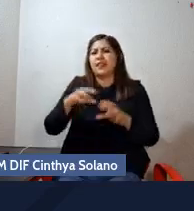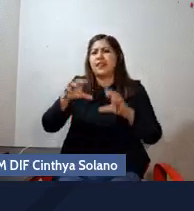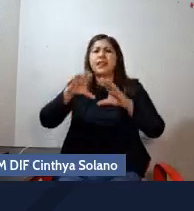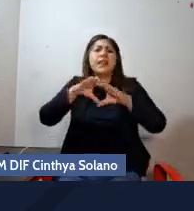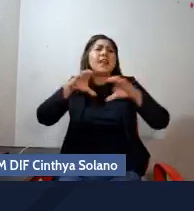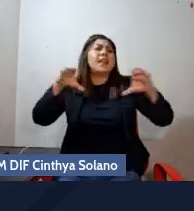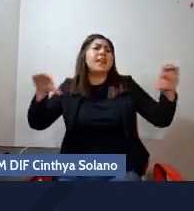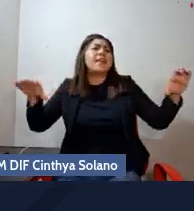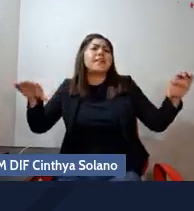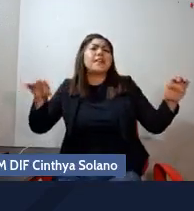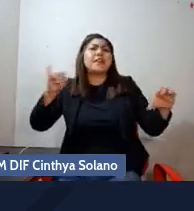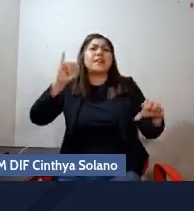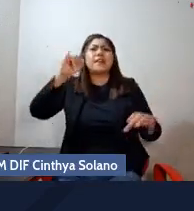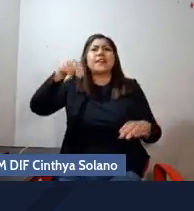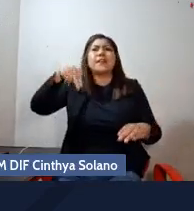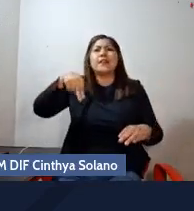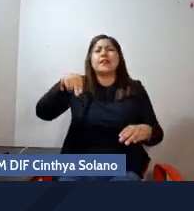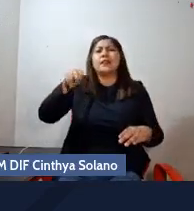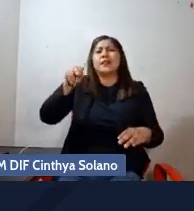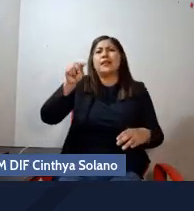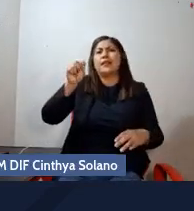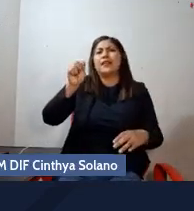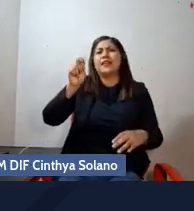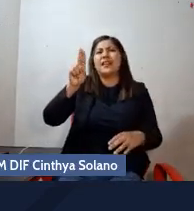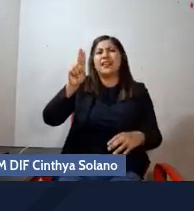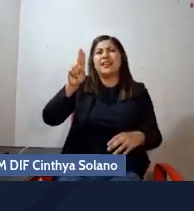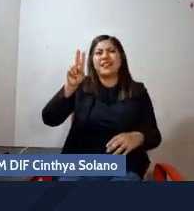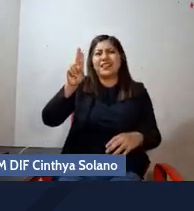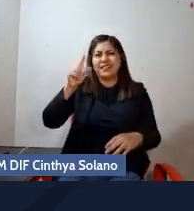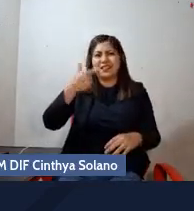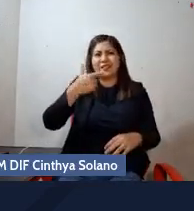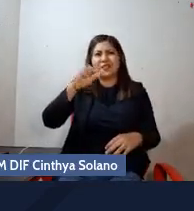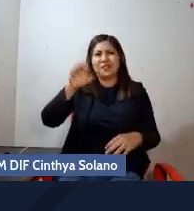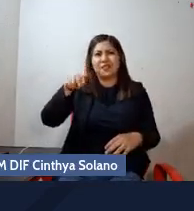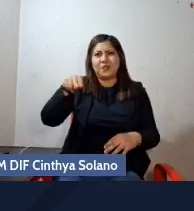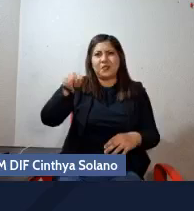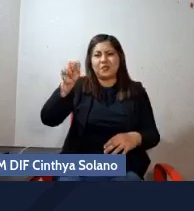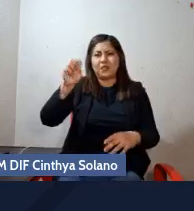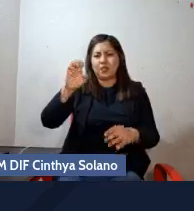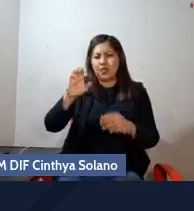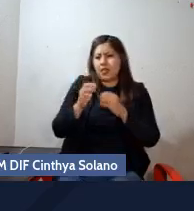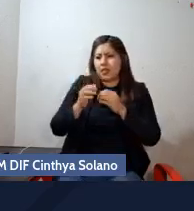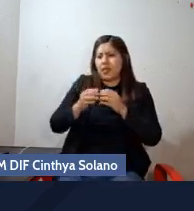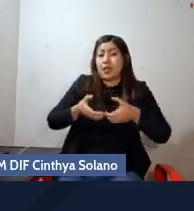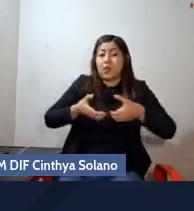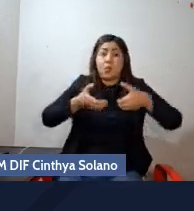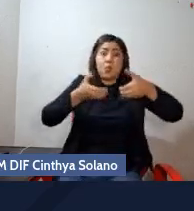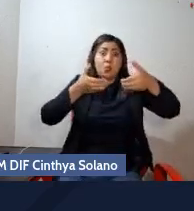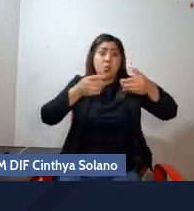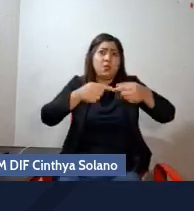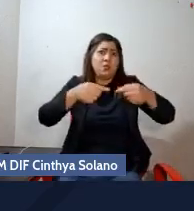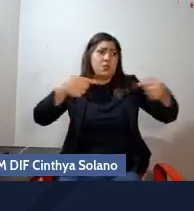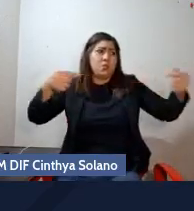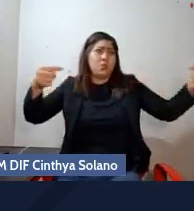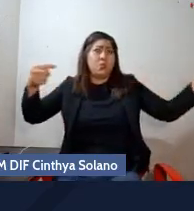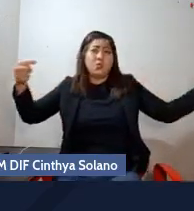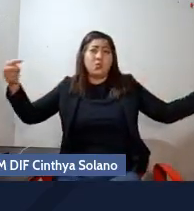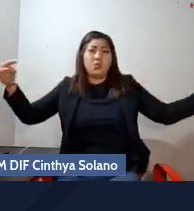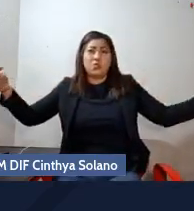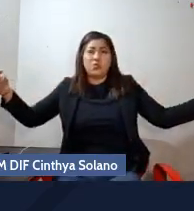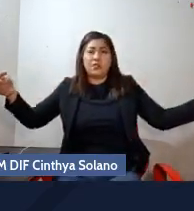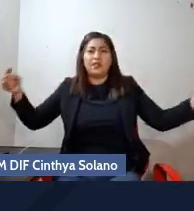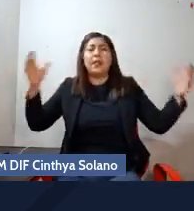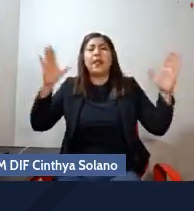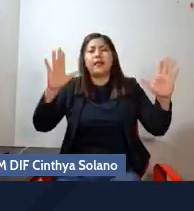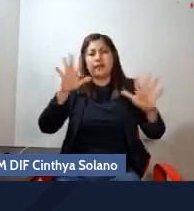Sí, Dios mío, ¿de qué tamaño está Avenida Insurgentes? ¿Cómo lo delimitamos? Entonces, ¿entre qué y qué calles? ¿Qué nos